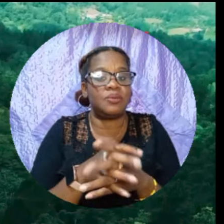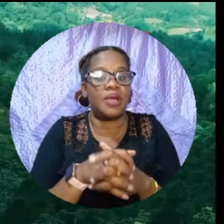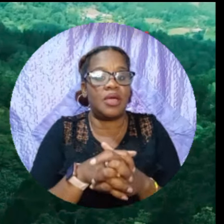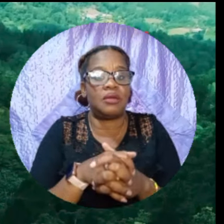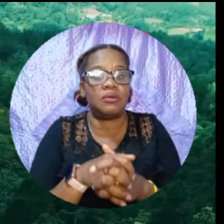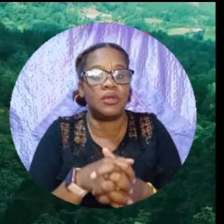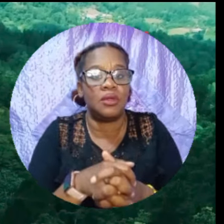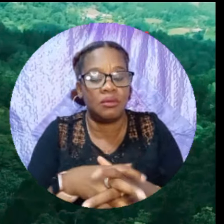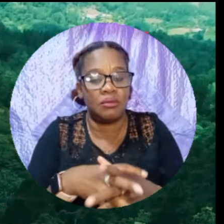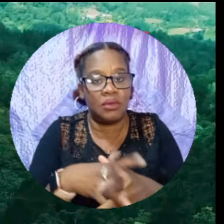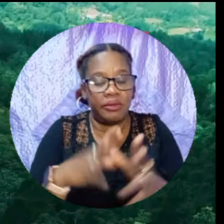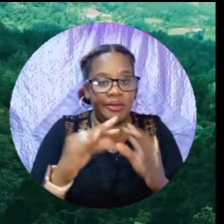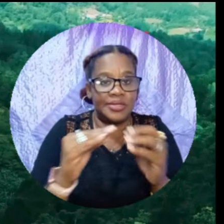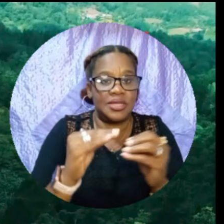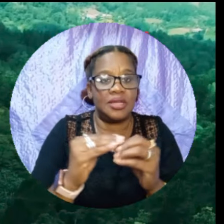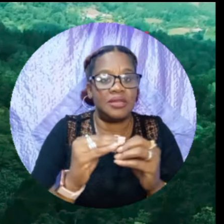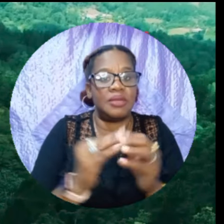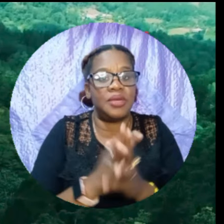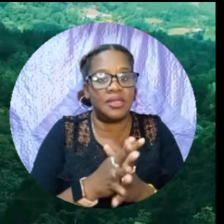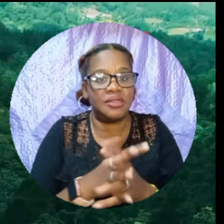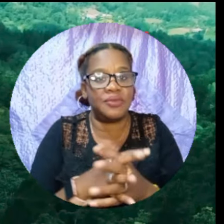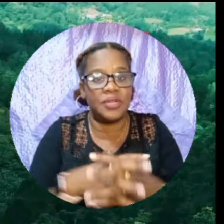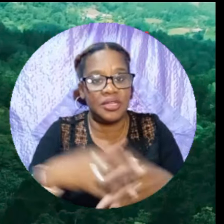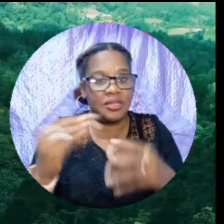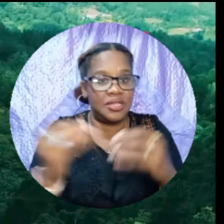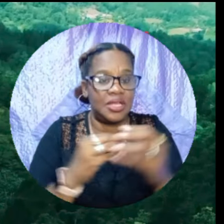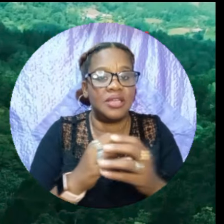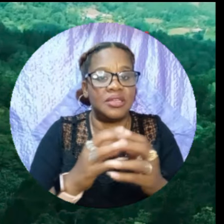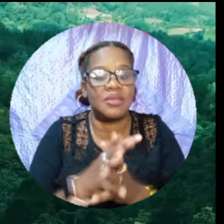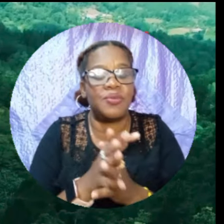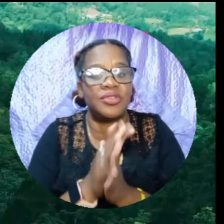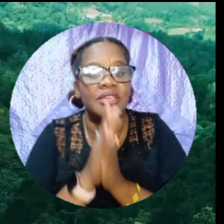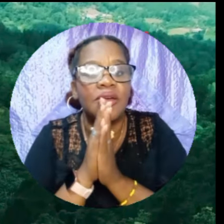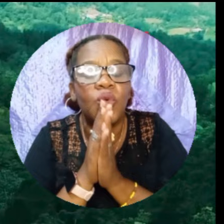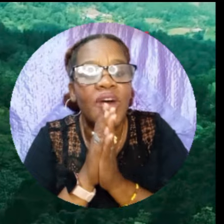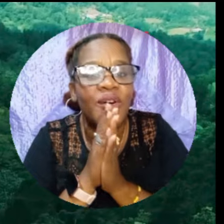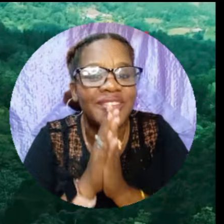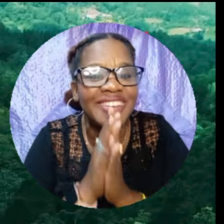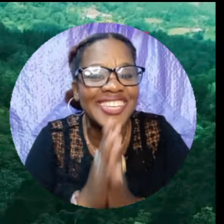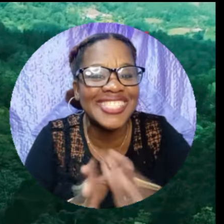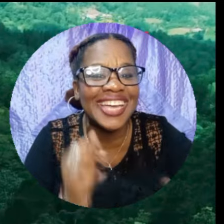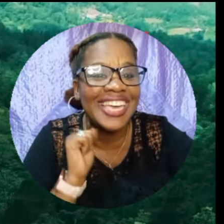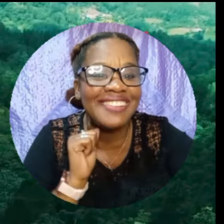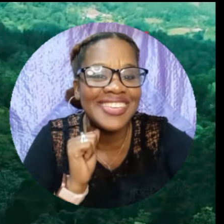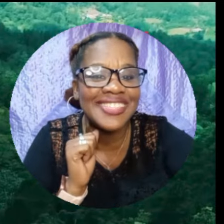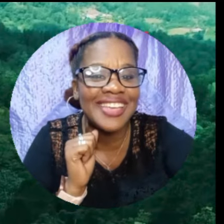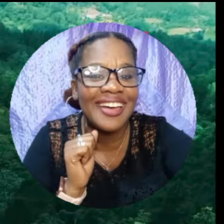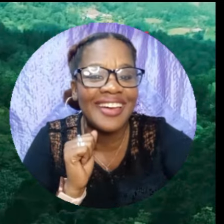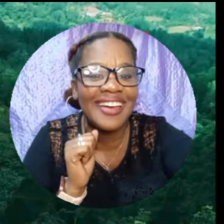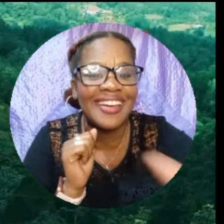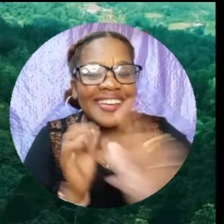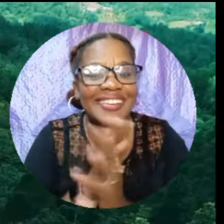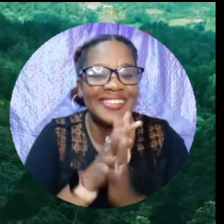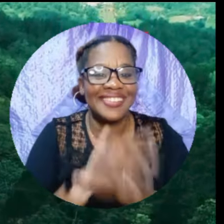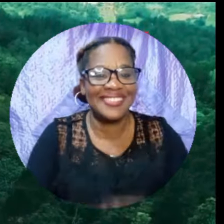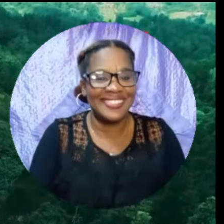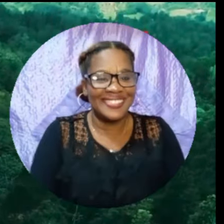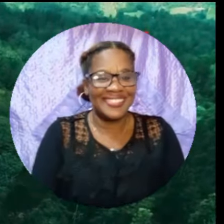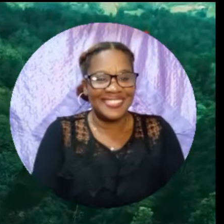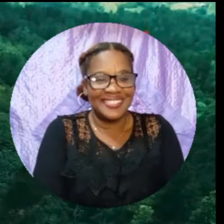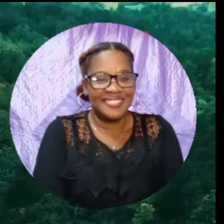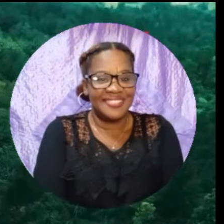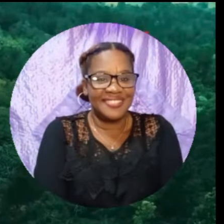ser muy templadas, ¿no? Deben ser también entre frías y tal en esas montañas. ¡Wow! ¡Qué belleza! ¡Qué belleza!